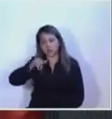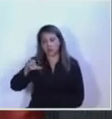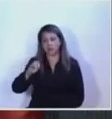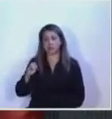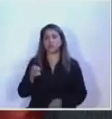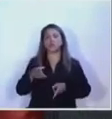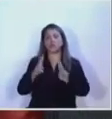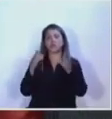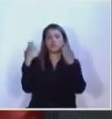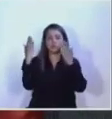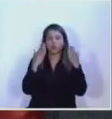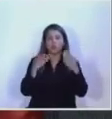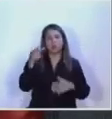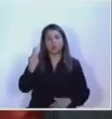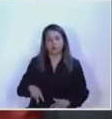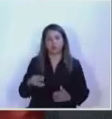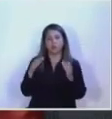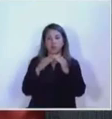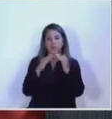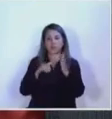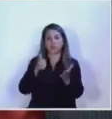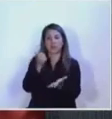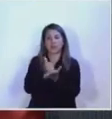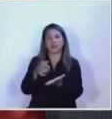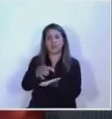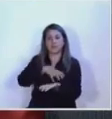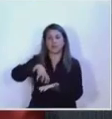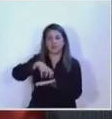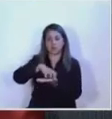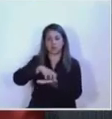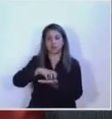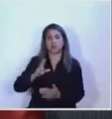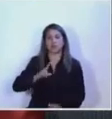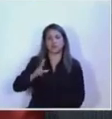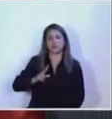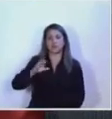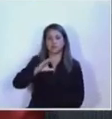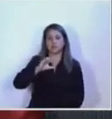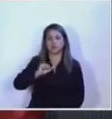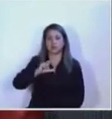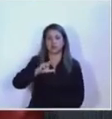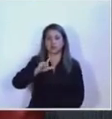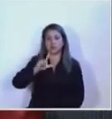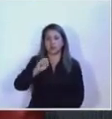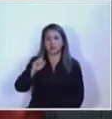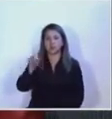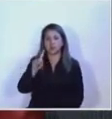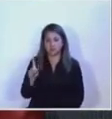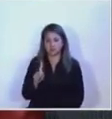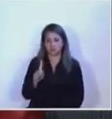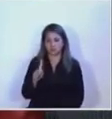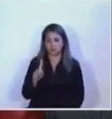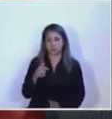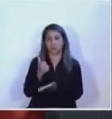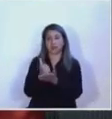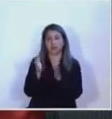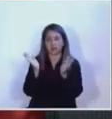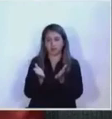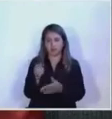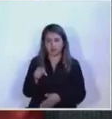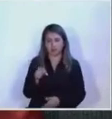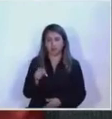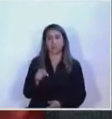saludar también al dueño de casa, al alcalde de la comuna, el señor Carlos Cuadrado Prat. Estimadas